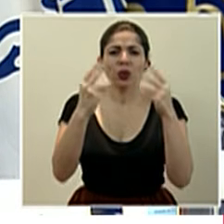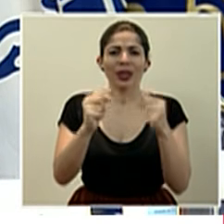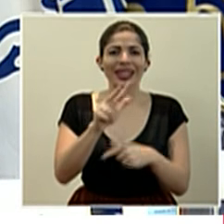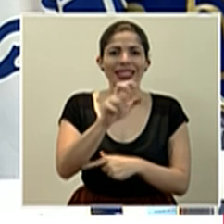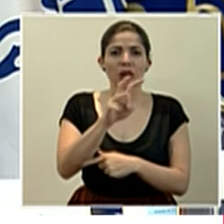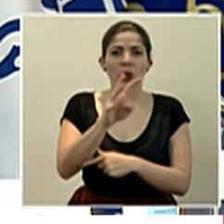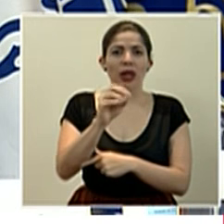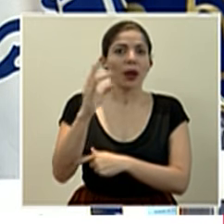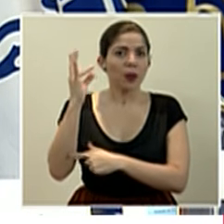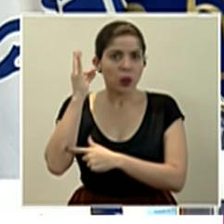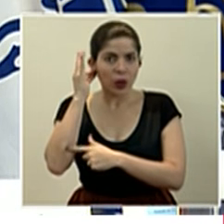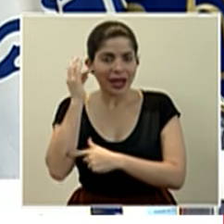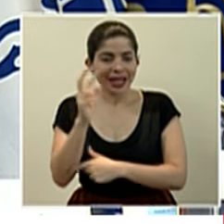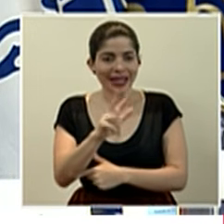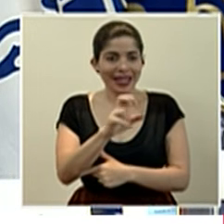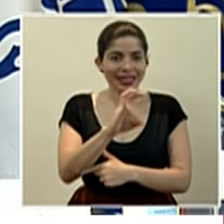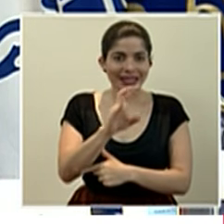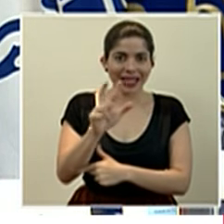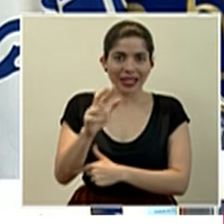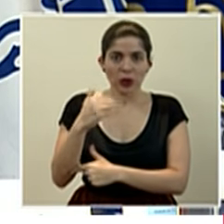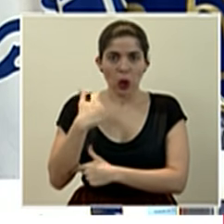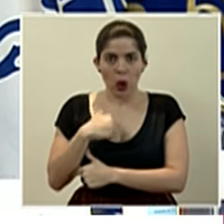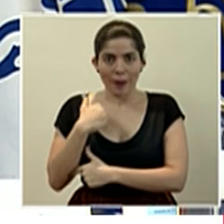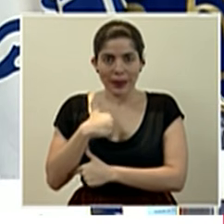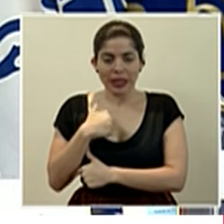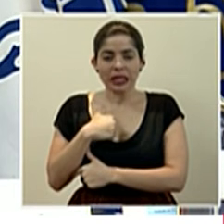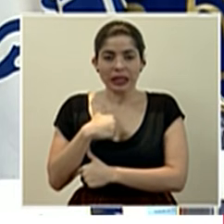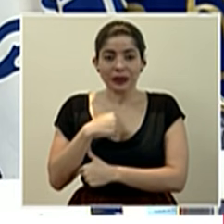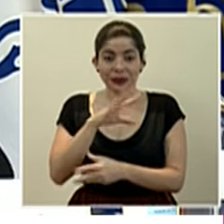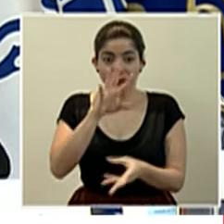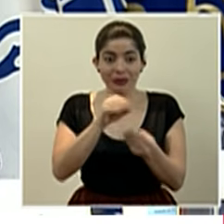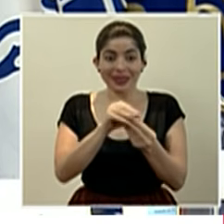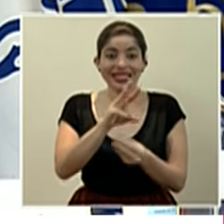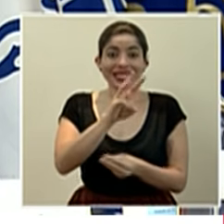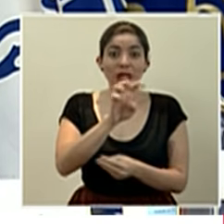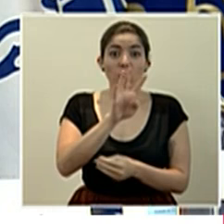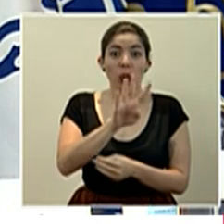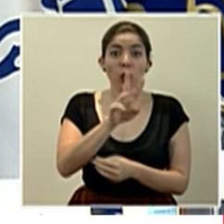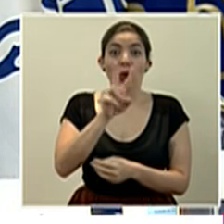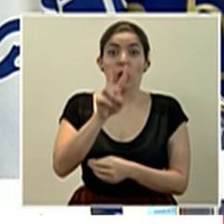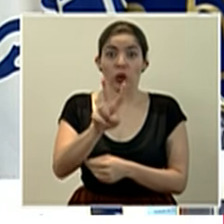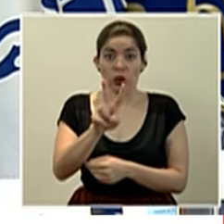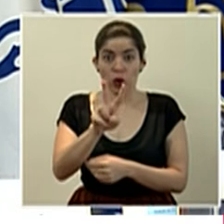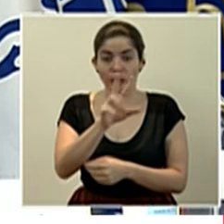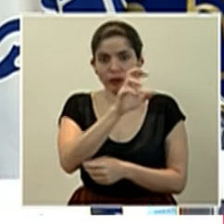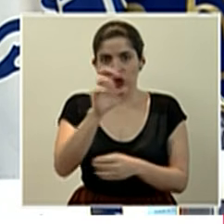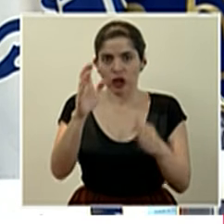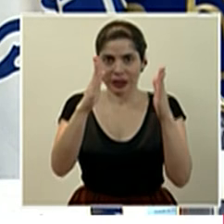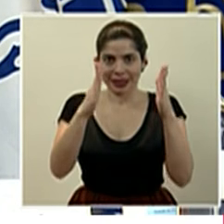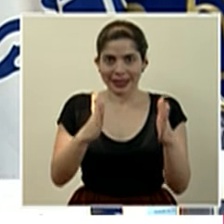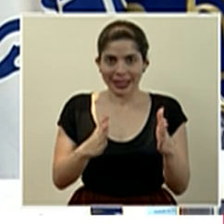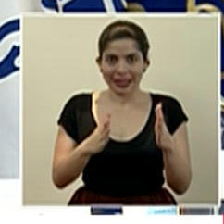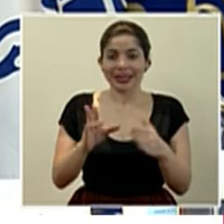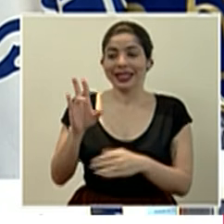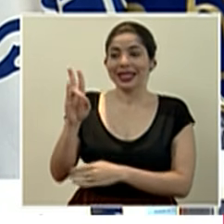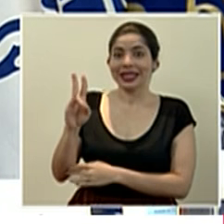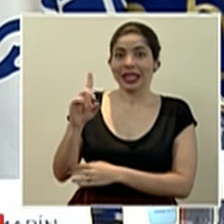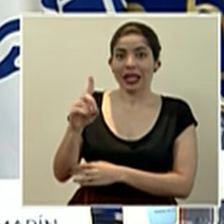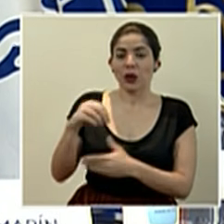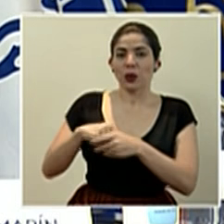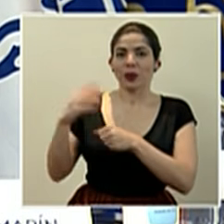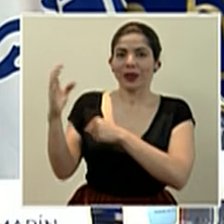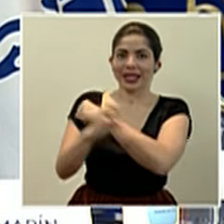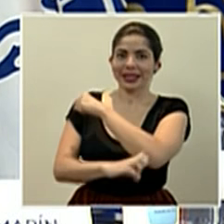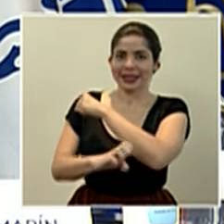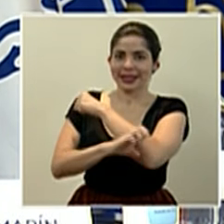340 mujeres y 373 hombres, de los cuales 642 son costarricenses y 71